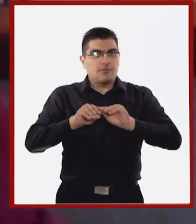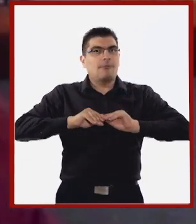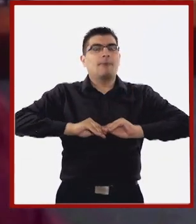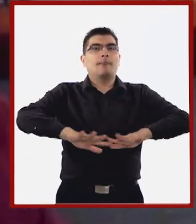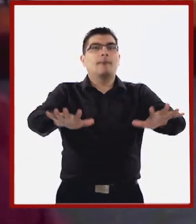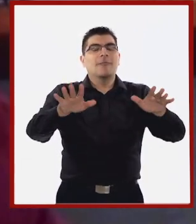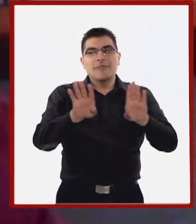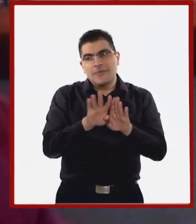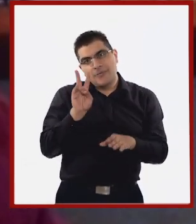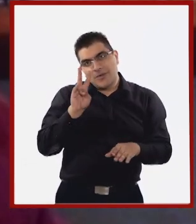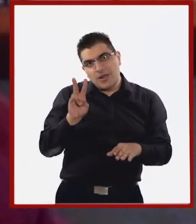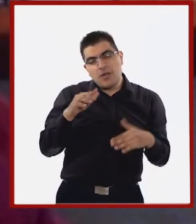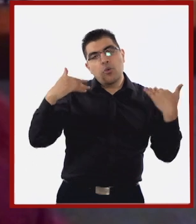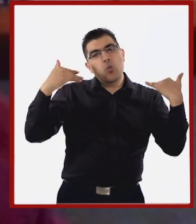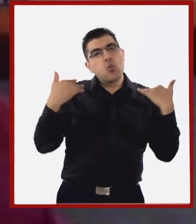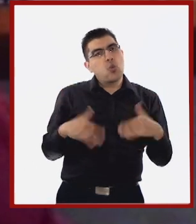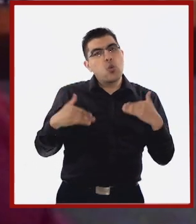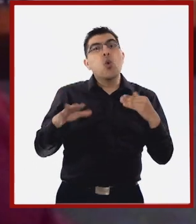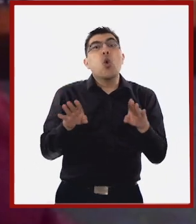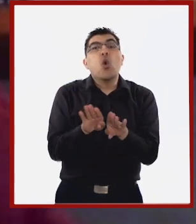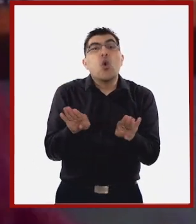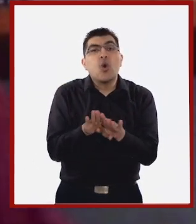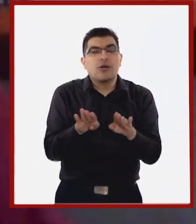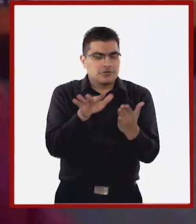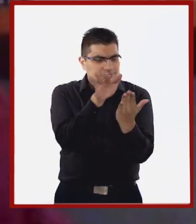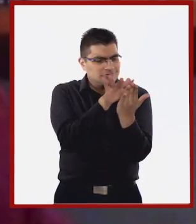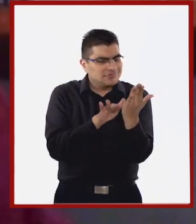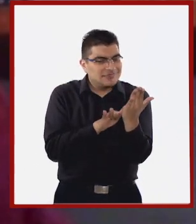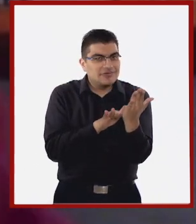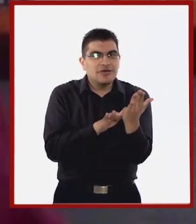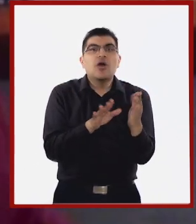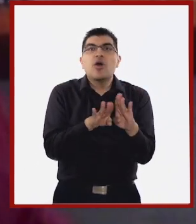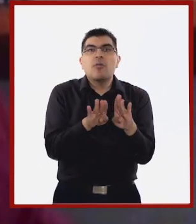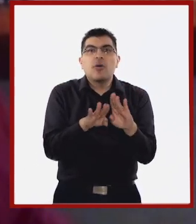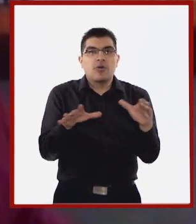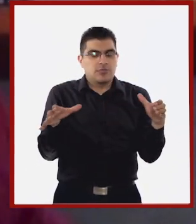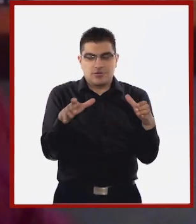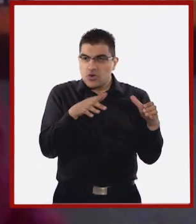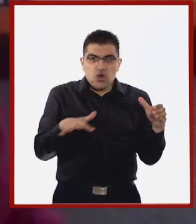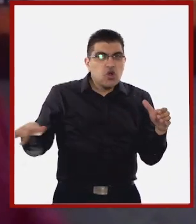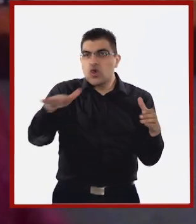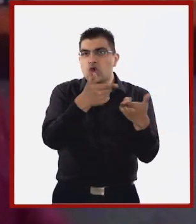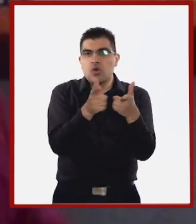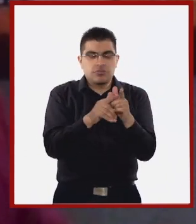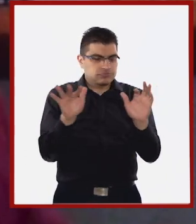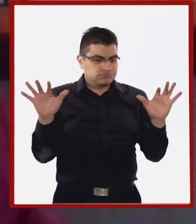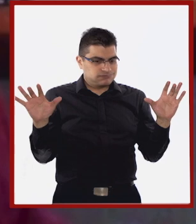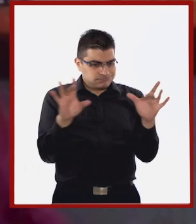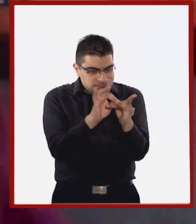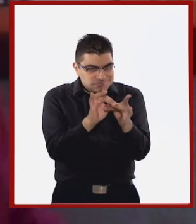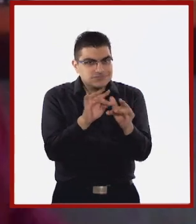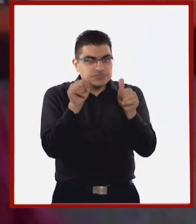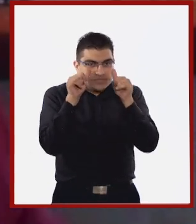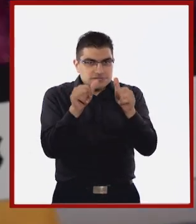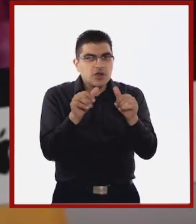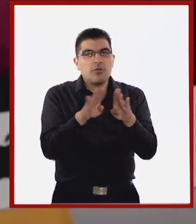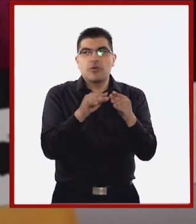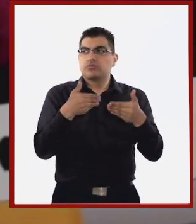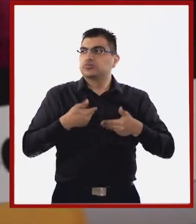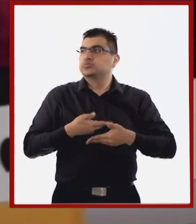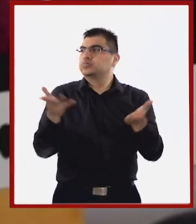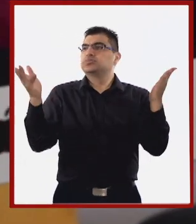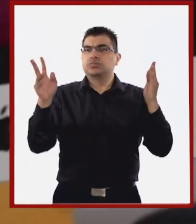como decías tú, a una lectura en grupo, a la lectura